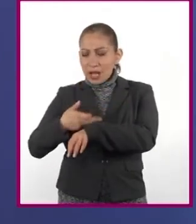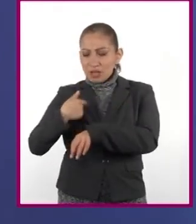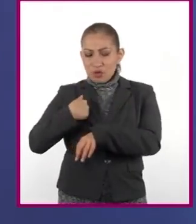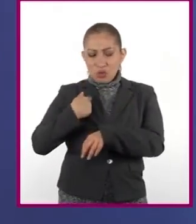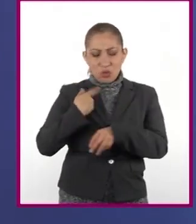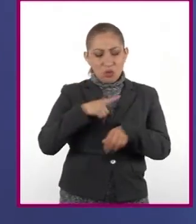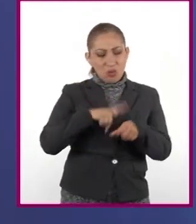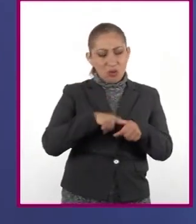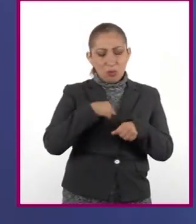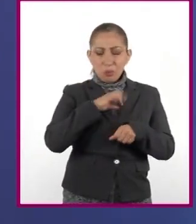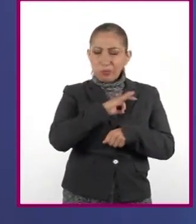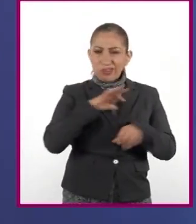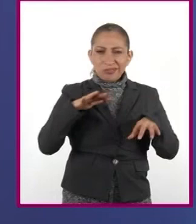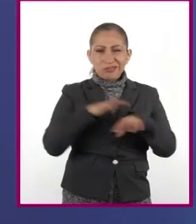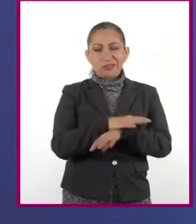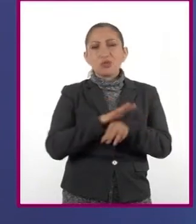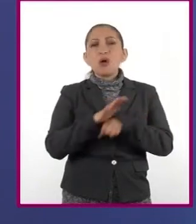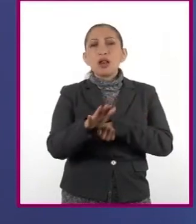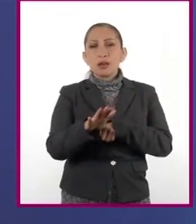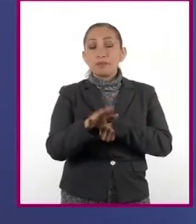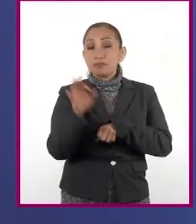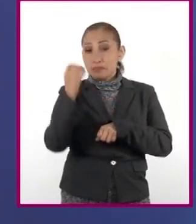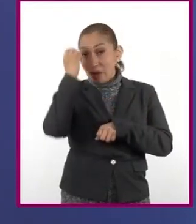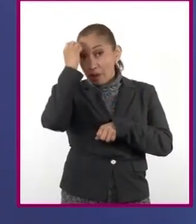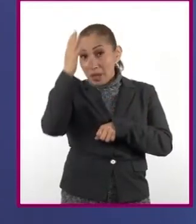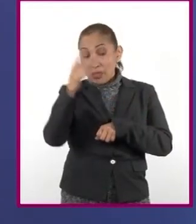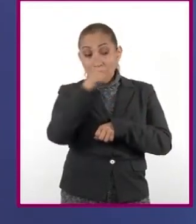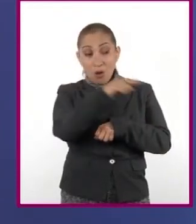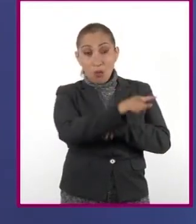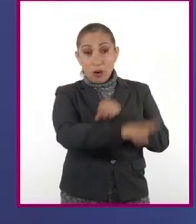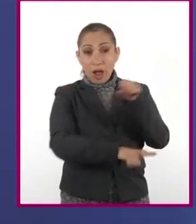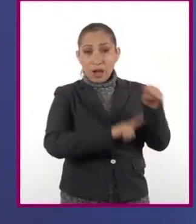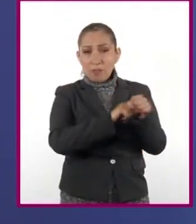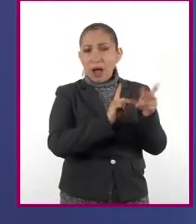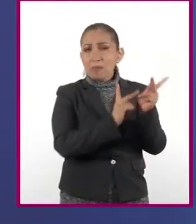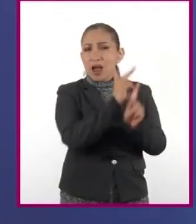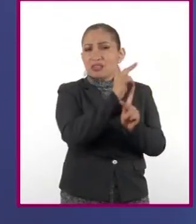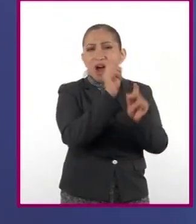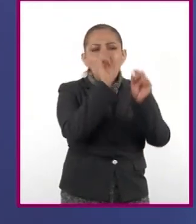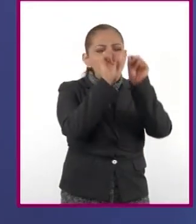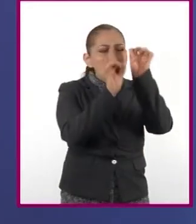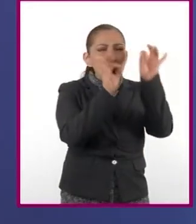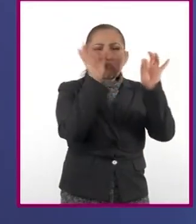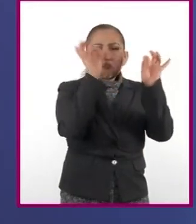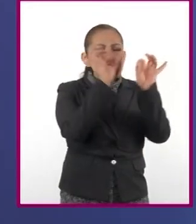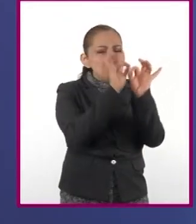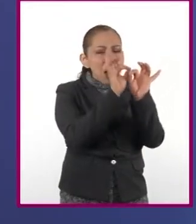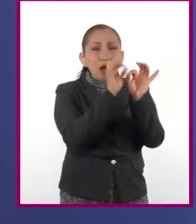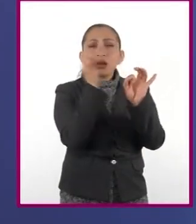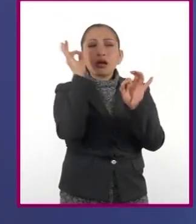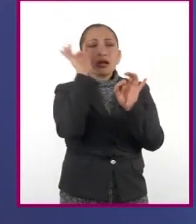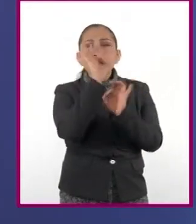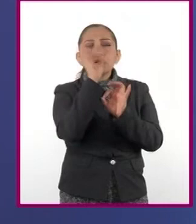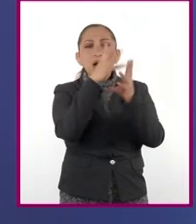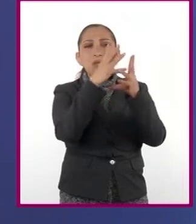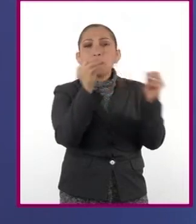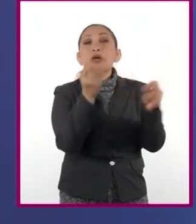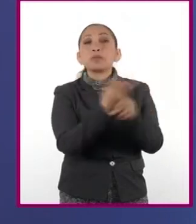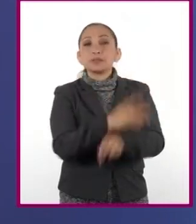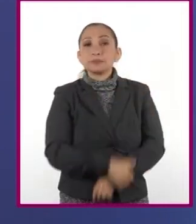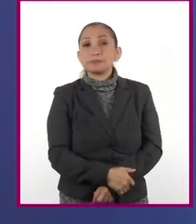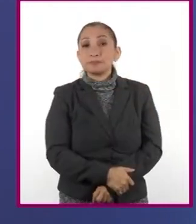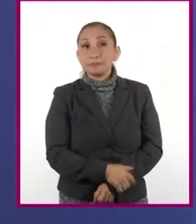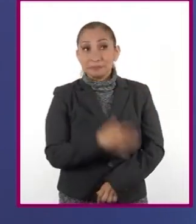hacer? No olviden que si un organismo, por más pequeño que éste sea, se extinguiera, las